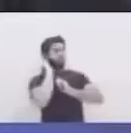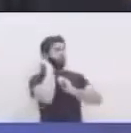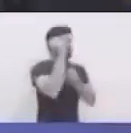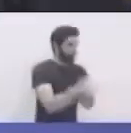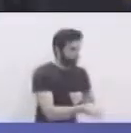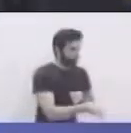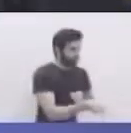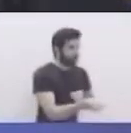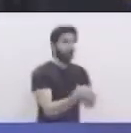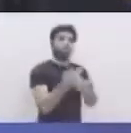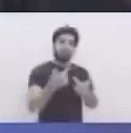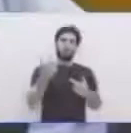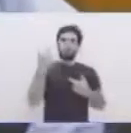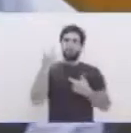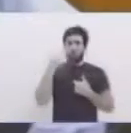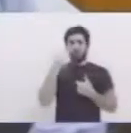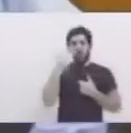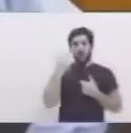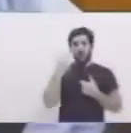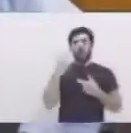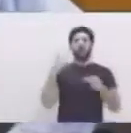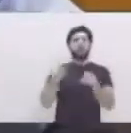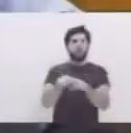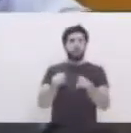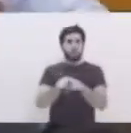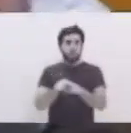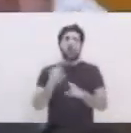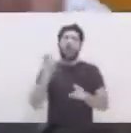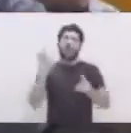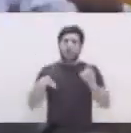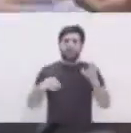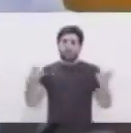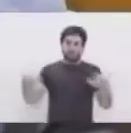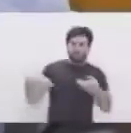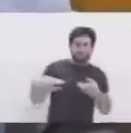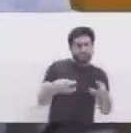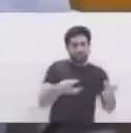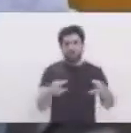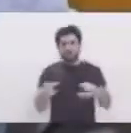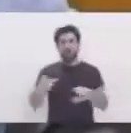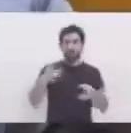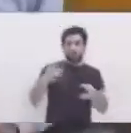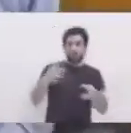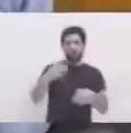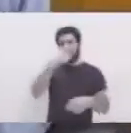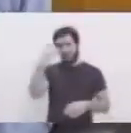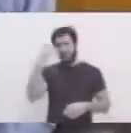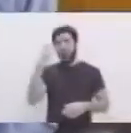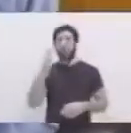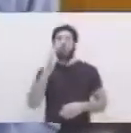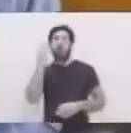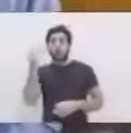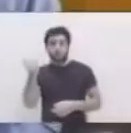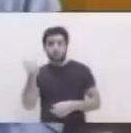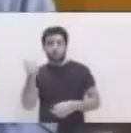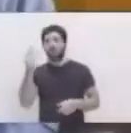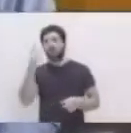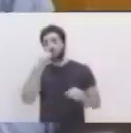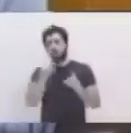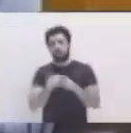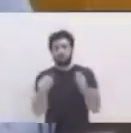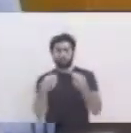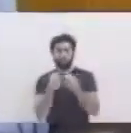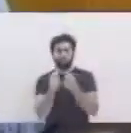de Graciela. La mamá también a veces trabajaba en la orilla del río. Y la abuelita también